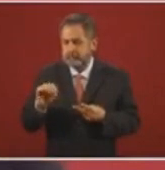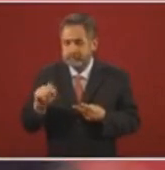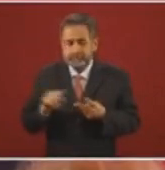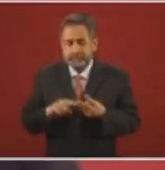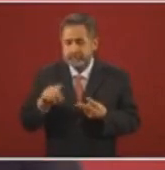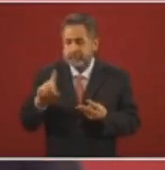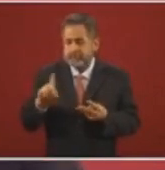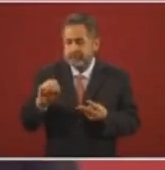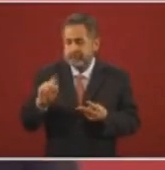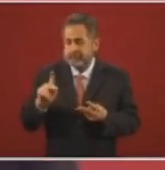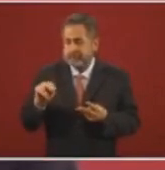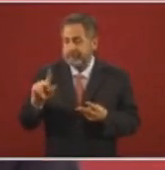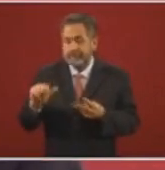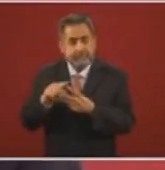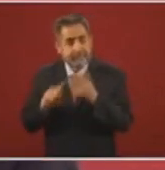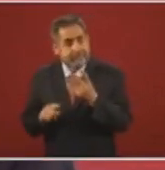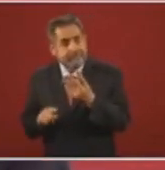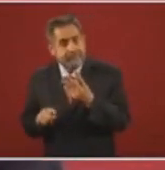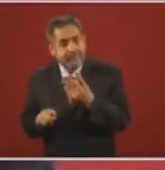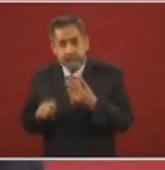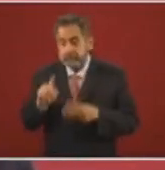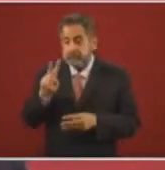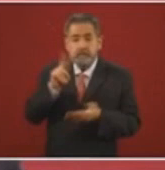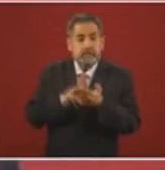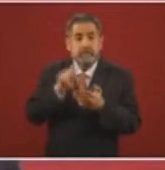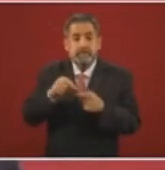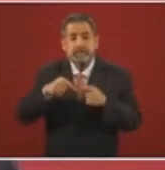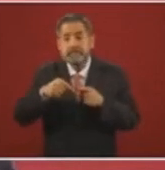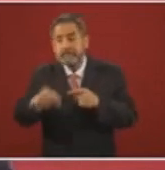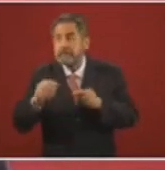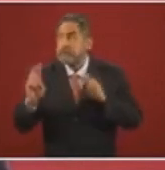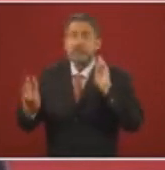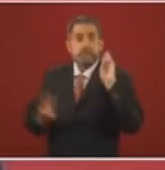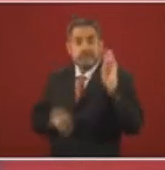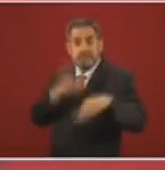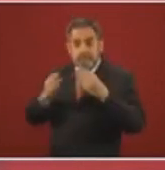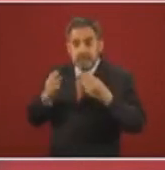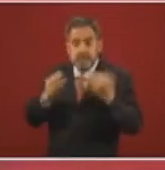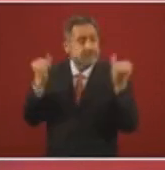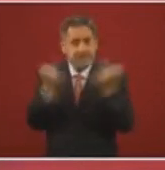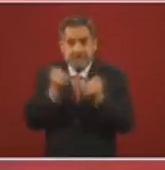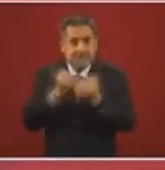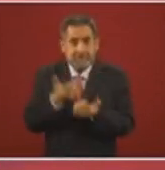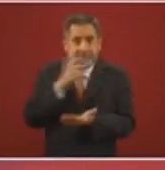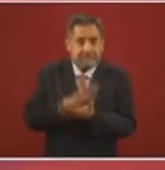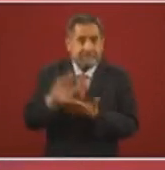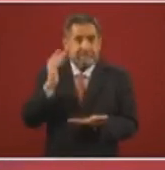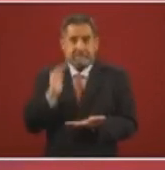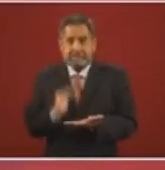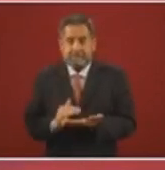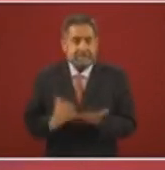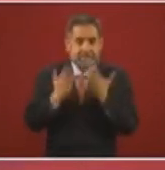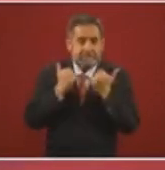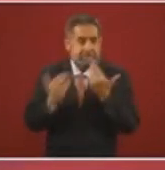enfrentando durante 2020 todos los países del mundo un problema de abastecimiento porque las fábricas